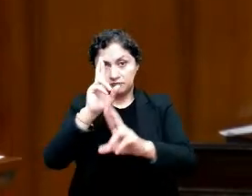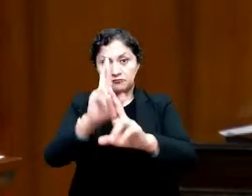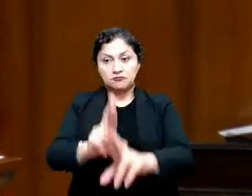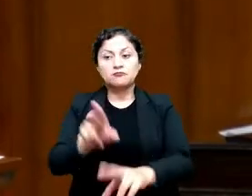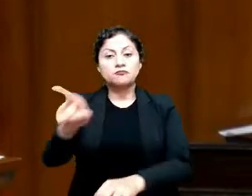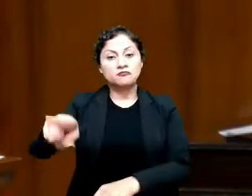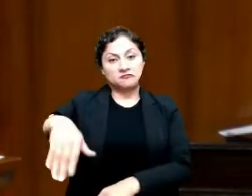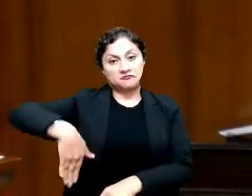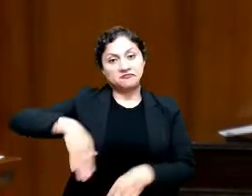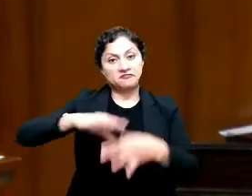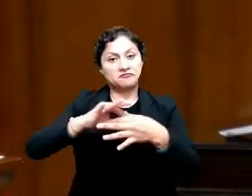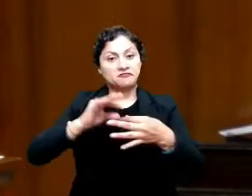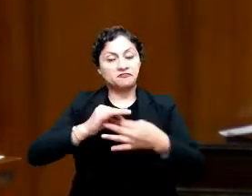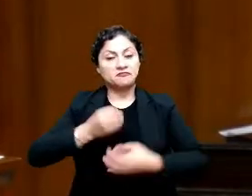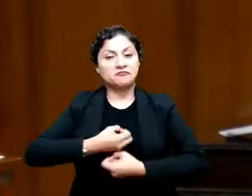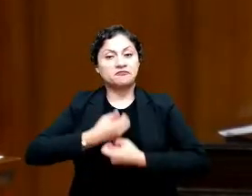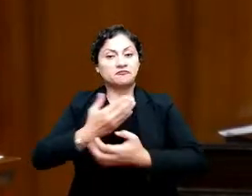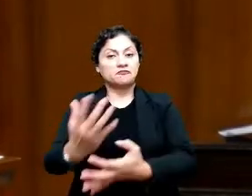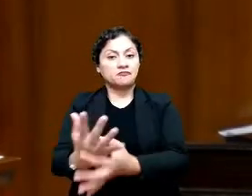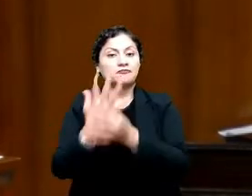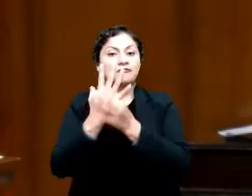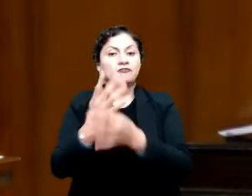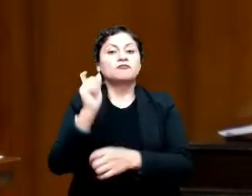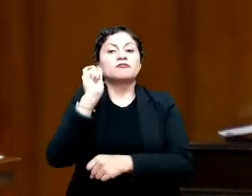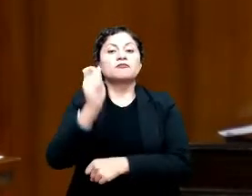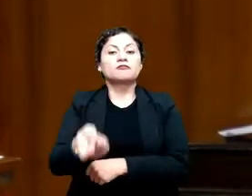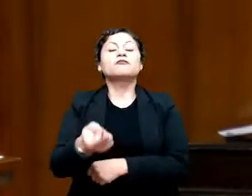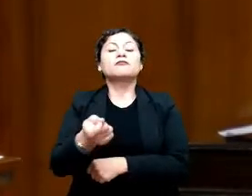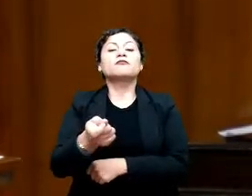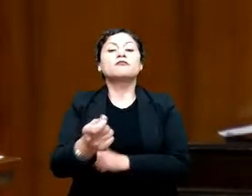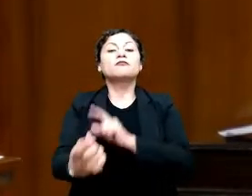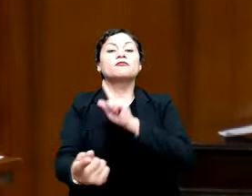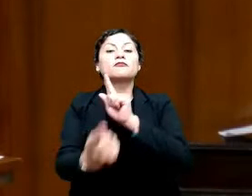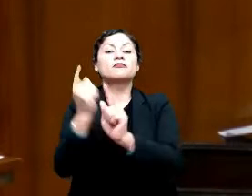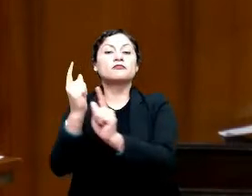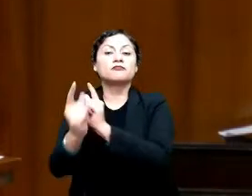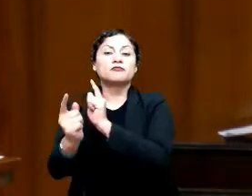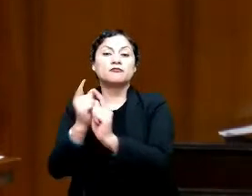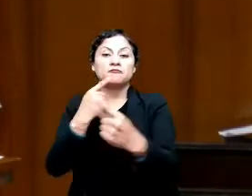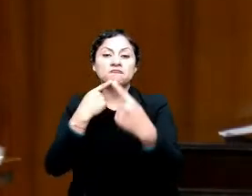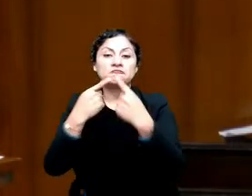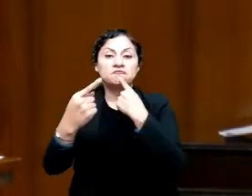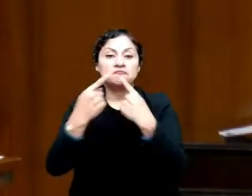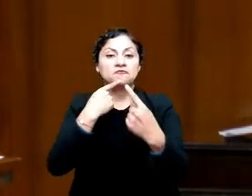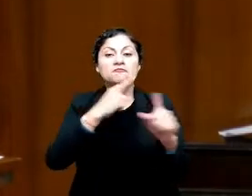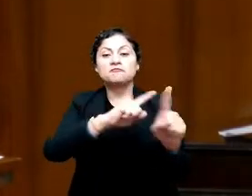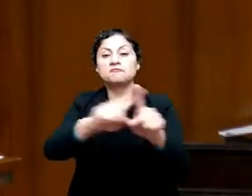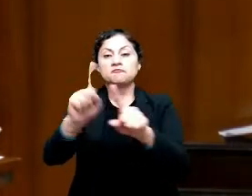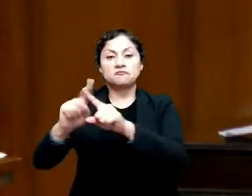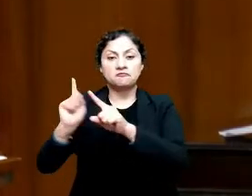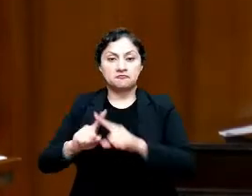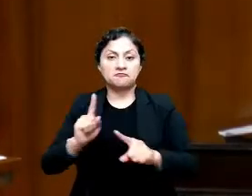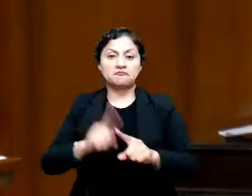intervención, ser una interlocución con todos los actores políticos del